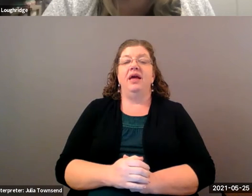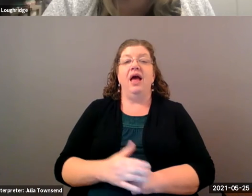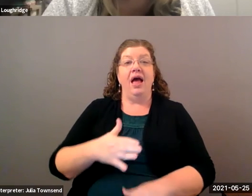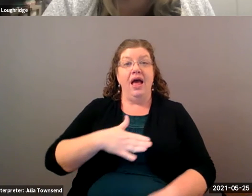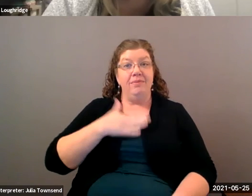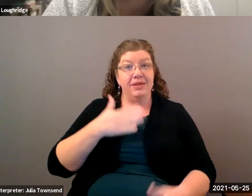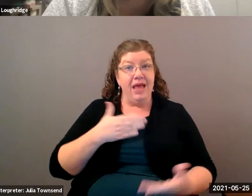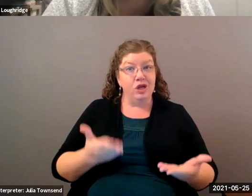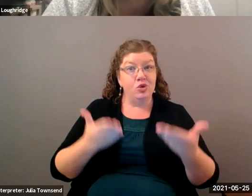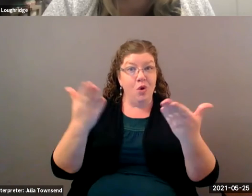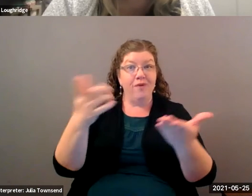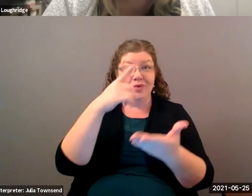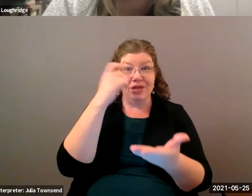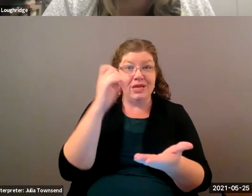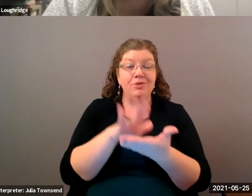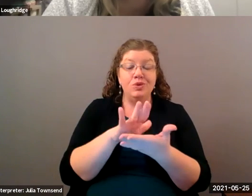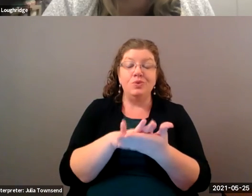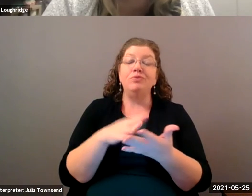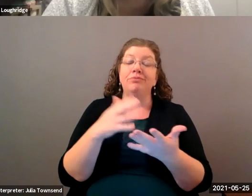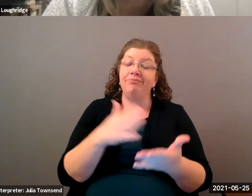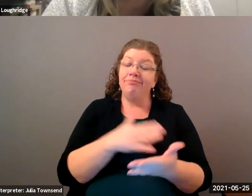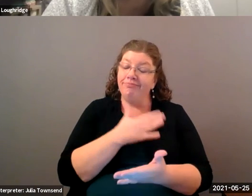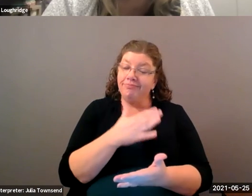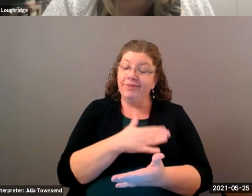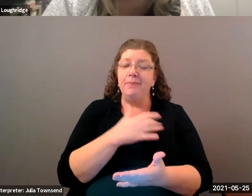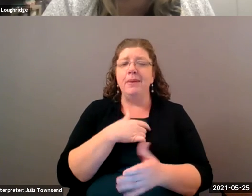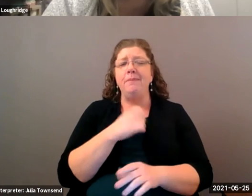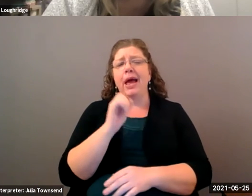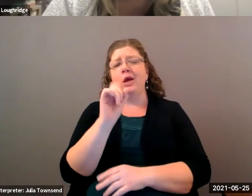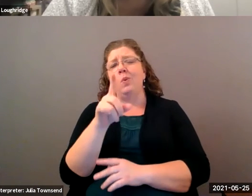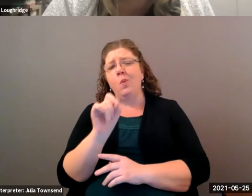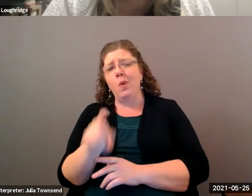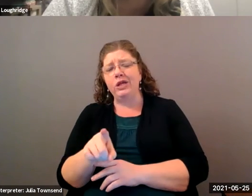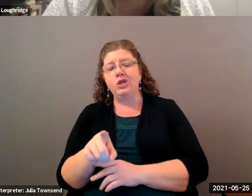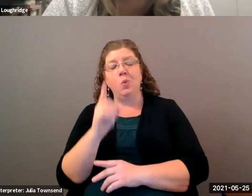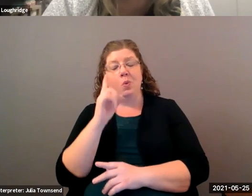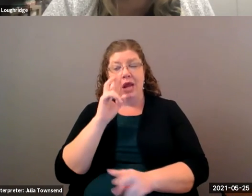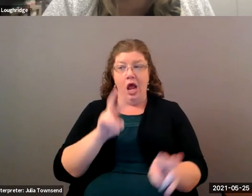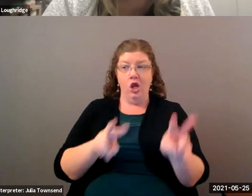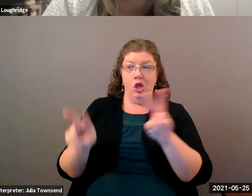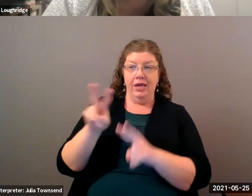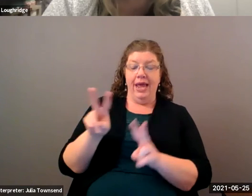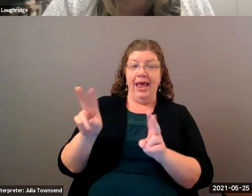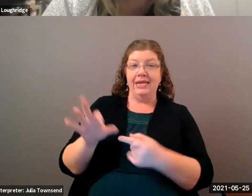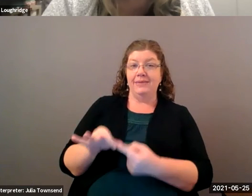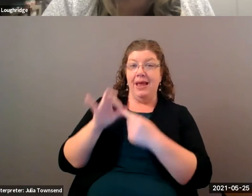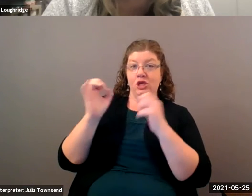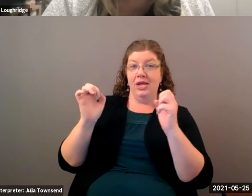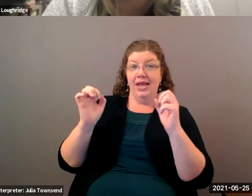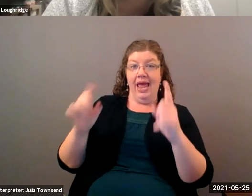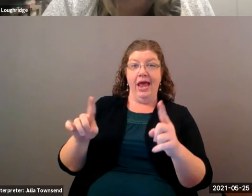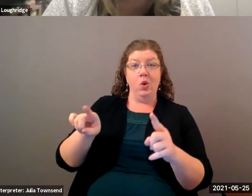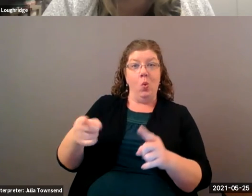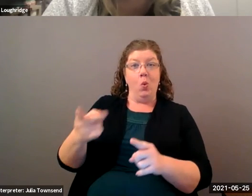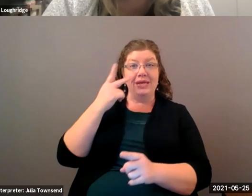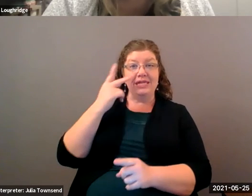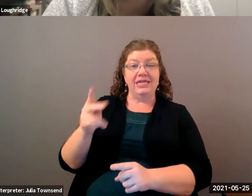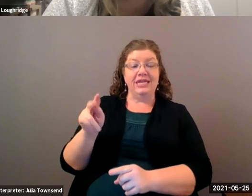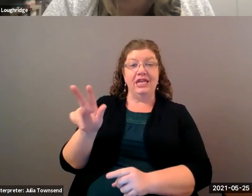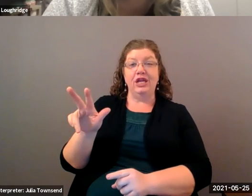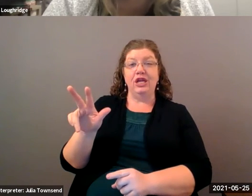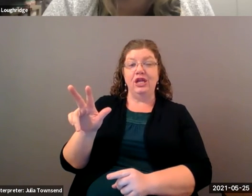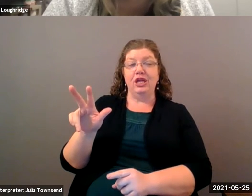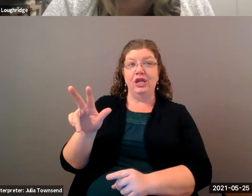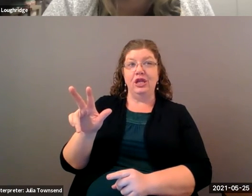Bueno, pues me da gusto que estén ofreciendo la escuela de verano, pero tengo preguntas. Cuando veo